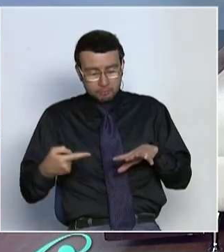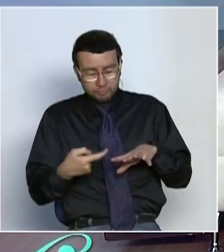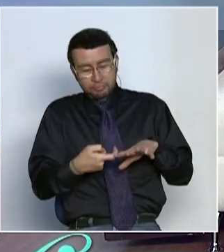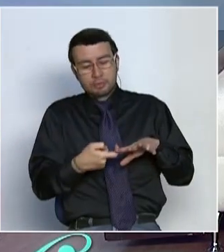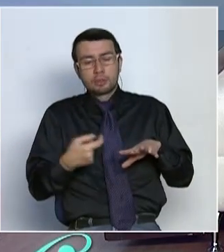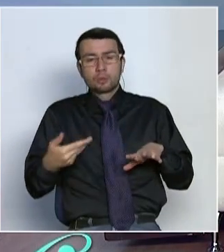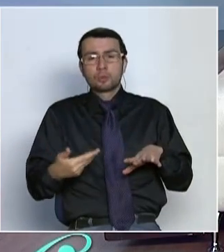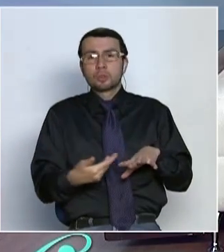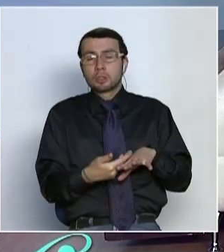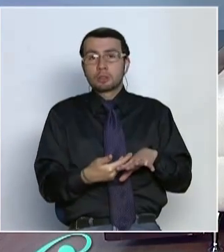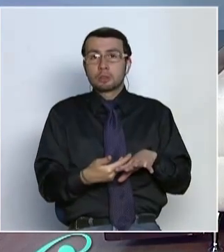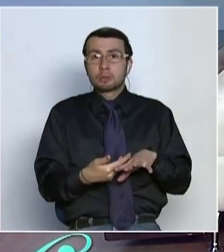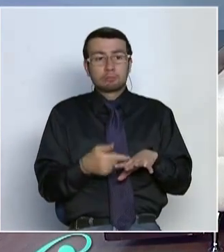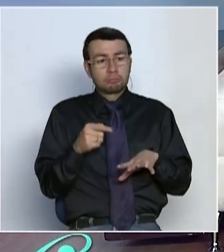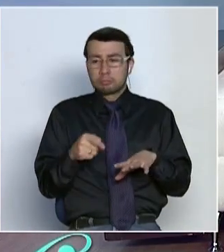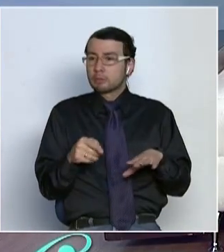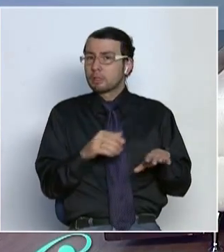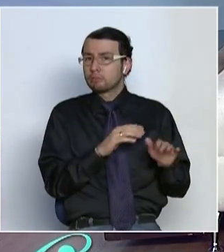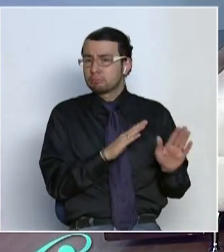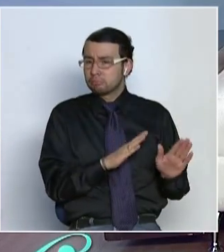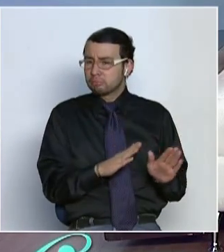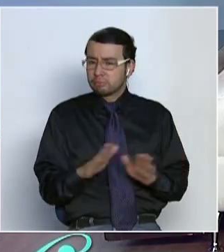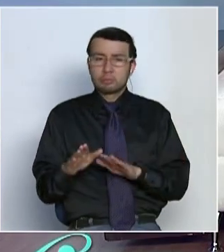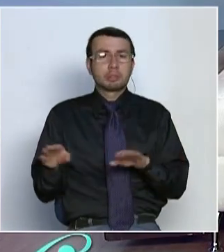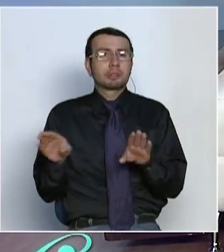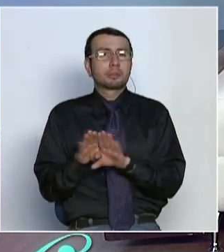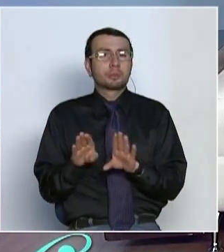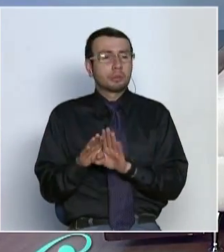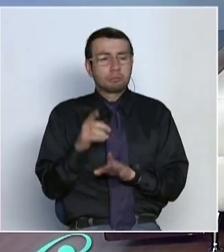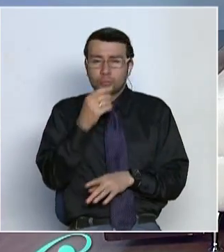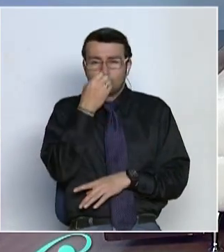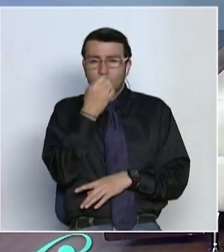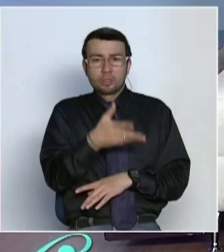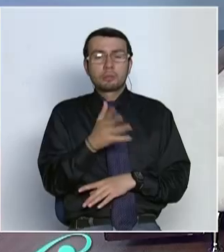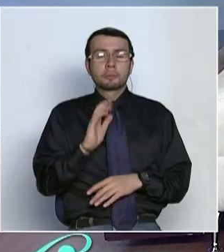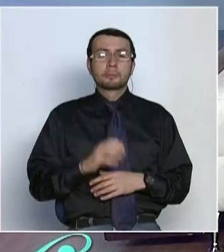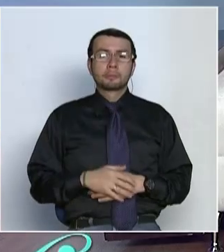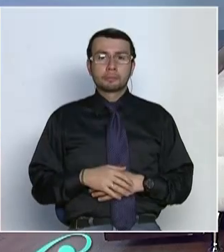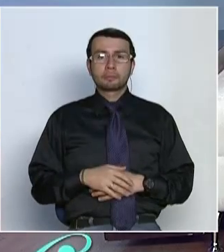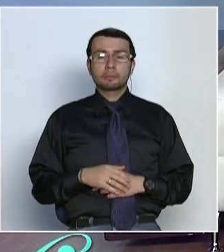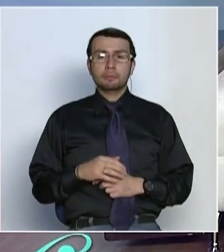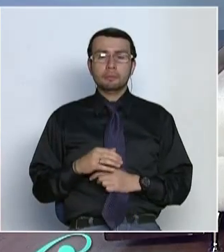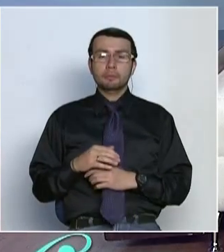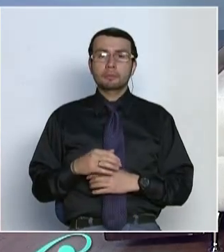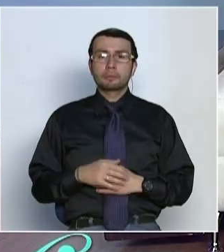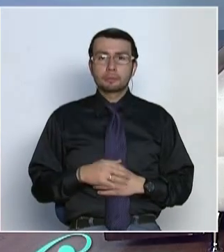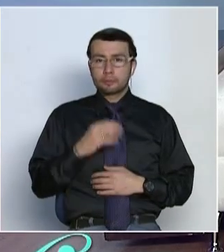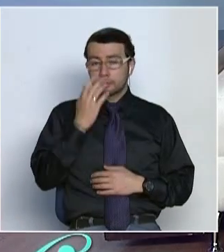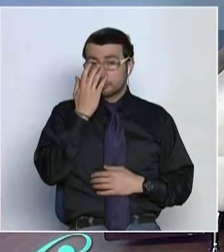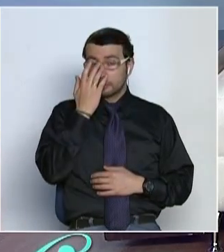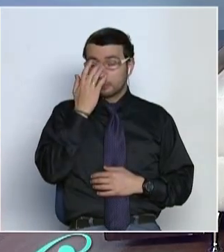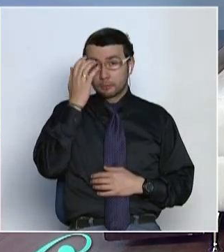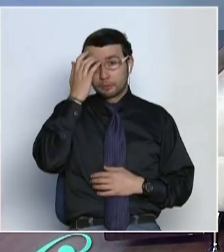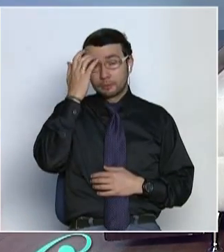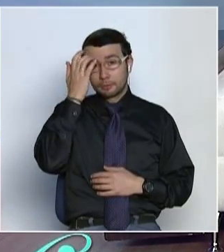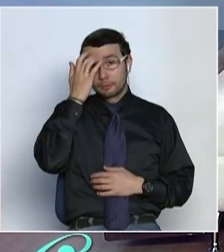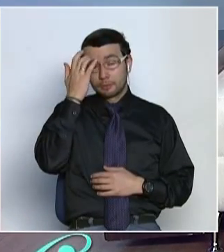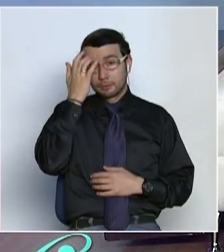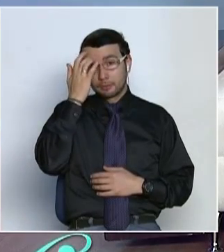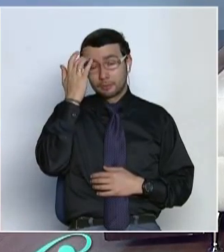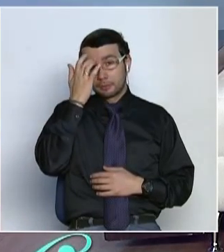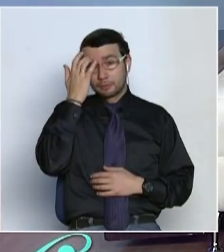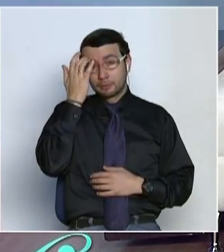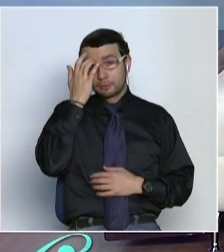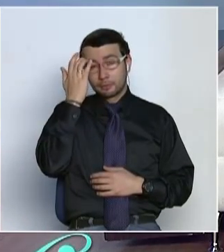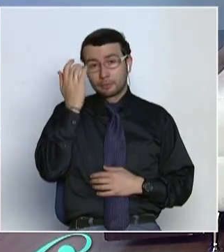y ahora está pues lo mismo. O sea, eso no me sirvió Le a mí pasó el porque efecto y ya. me pasó el efecto y listo, ya quedé